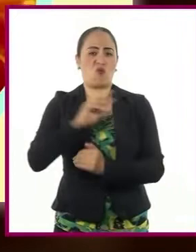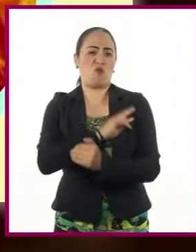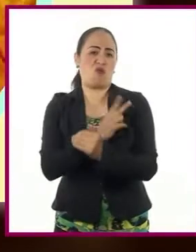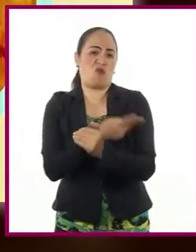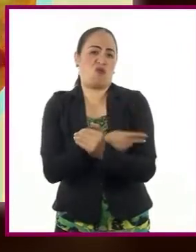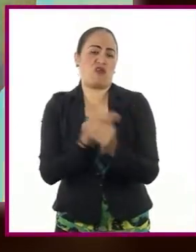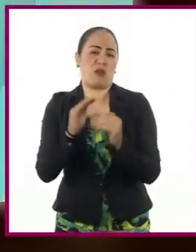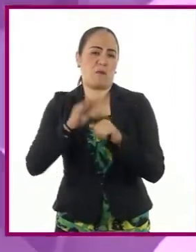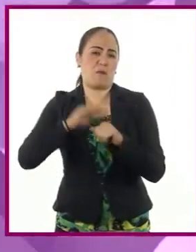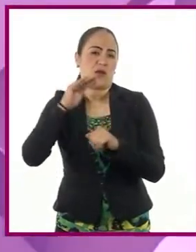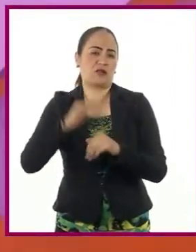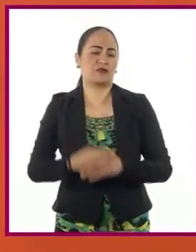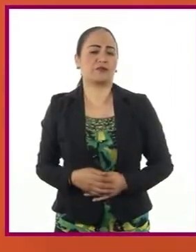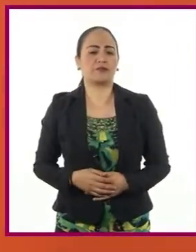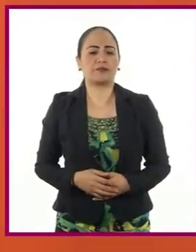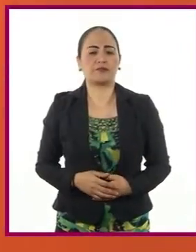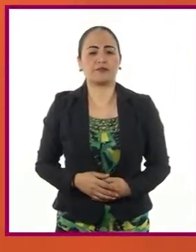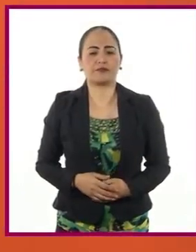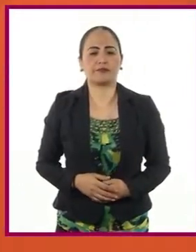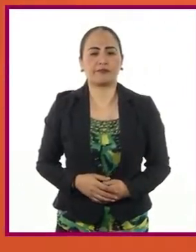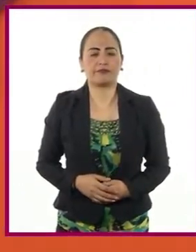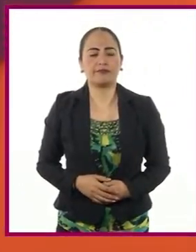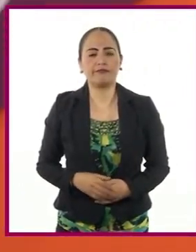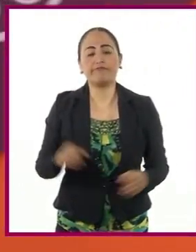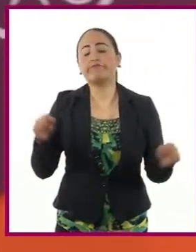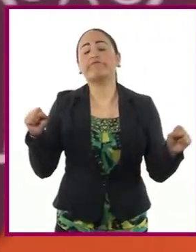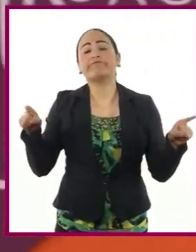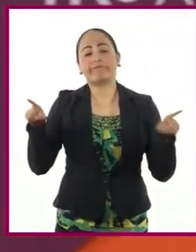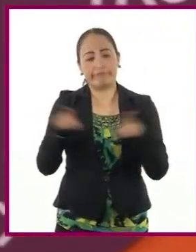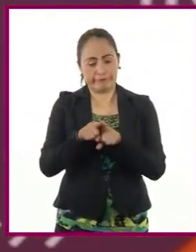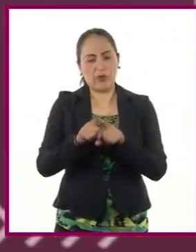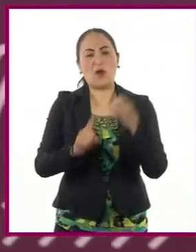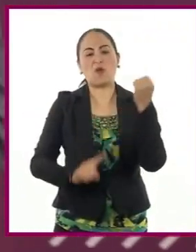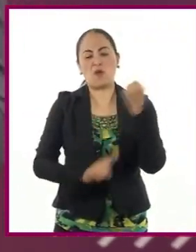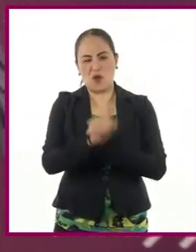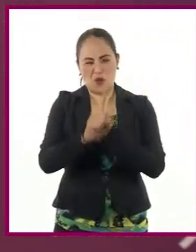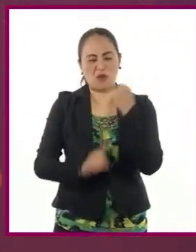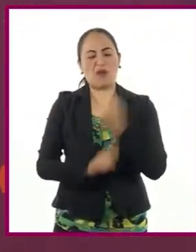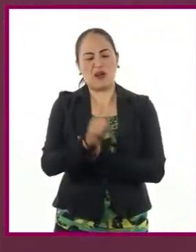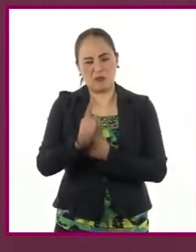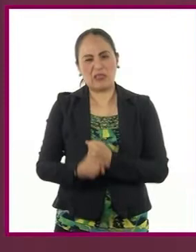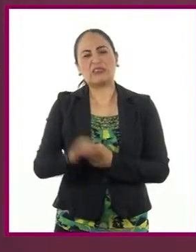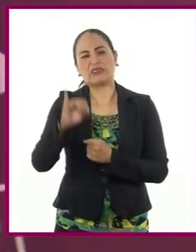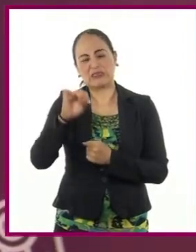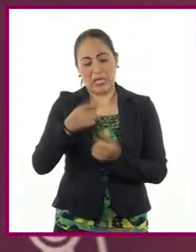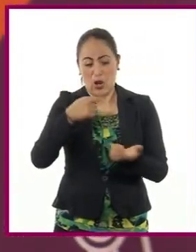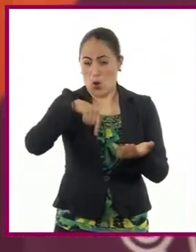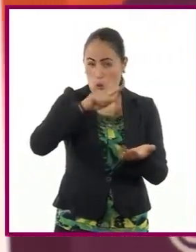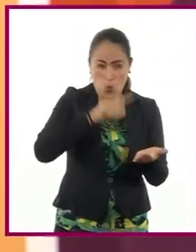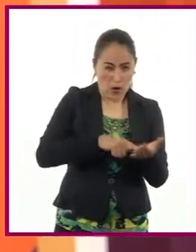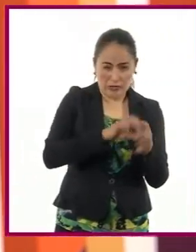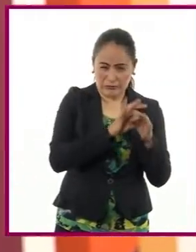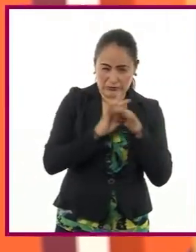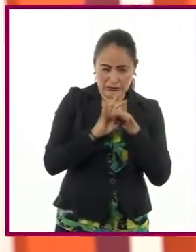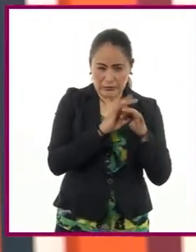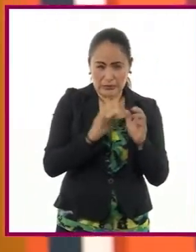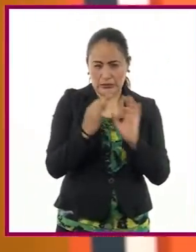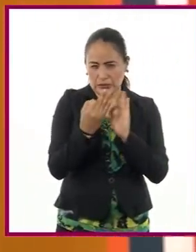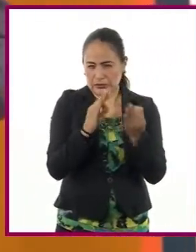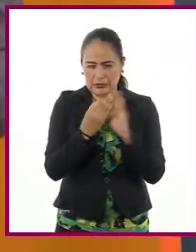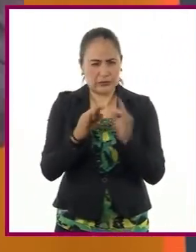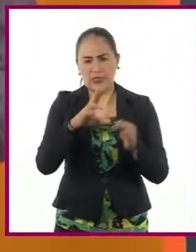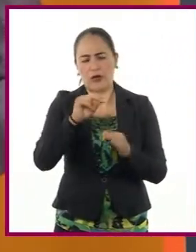otras. De igual forma, hay otros conflictos que suceden en espacios más lejanos a la vida cotidiana. Por